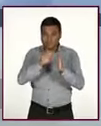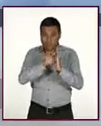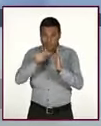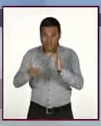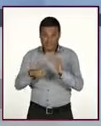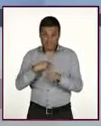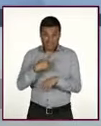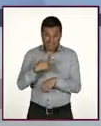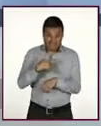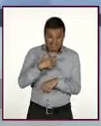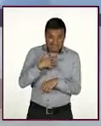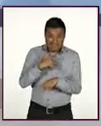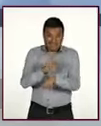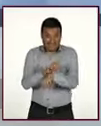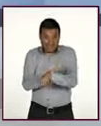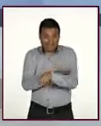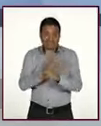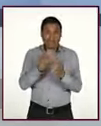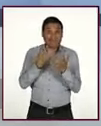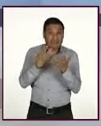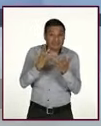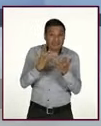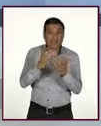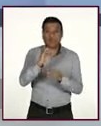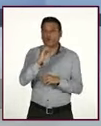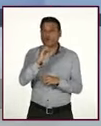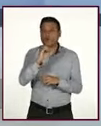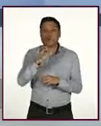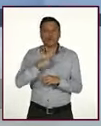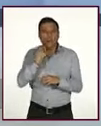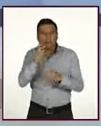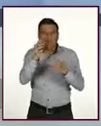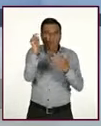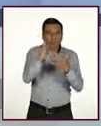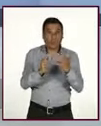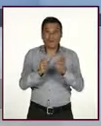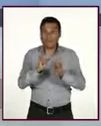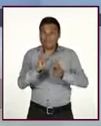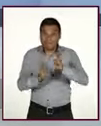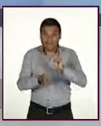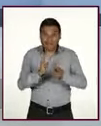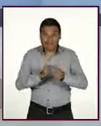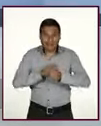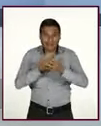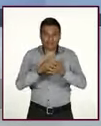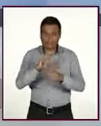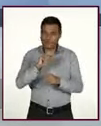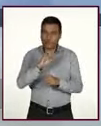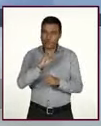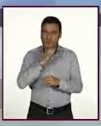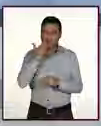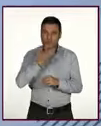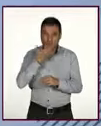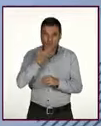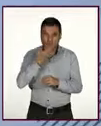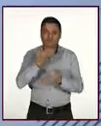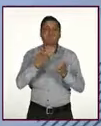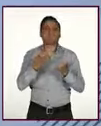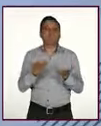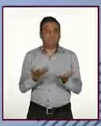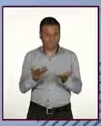nuestras sensaciones, sobre nuestros deseos, sobre lo que queremos, ¿no? Generalmente. Entonces, es por eso que se